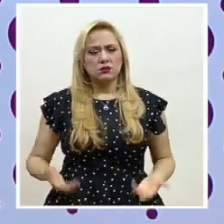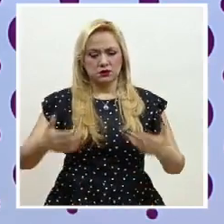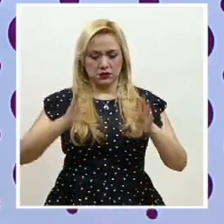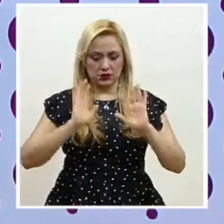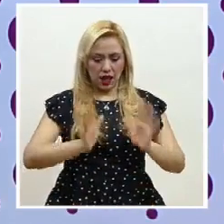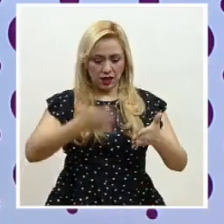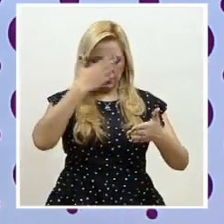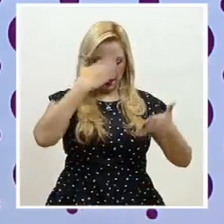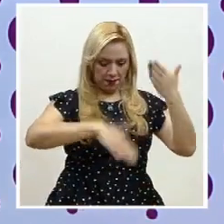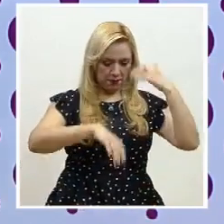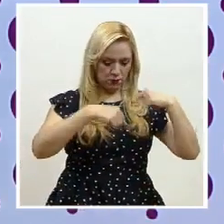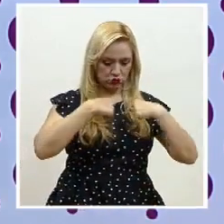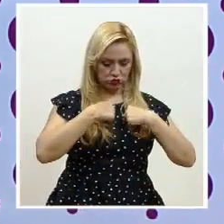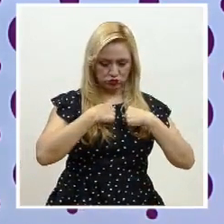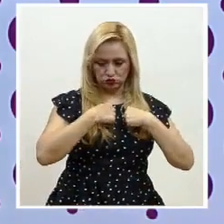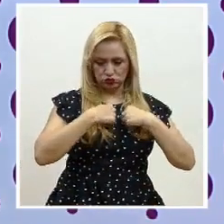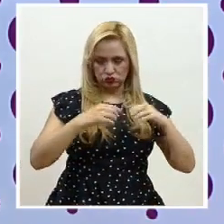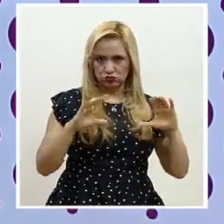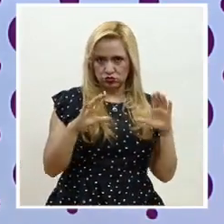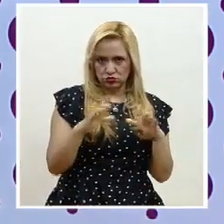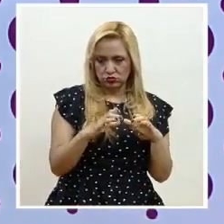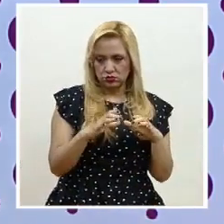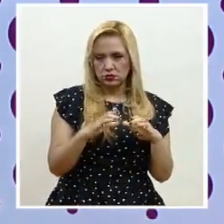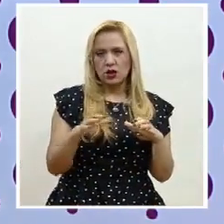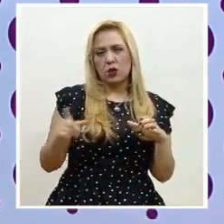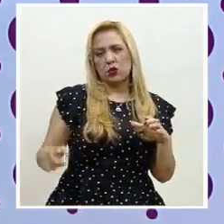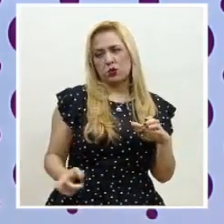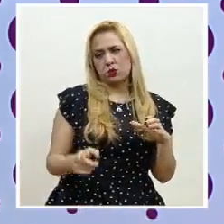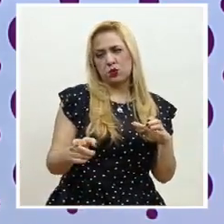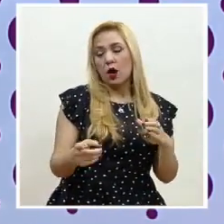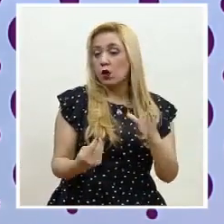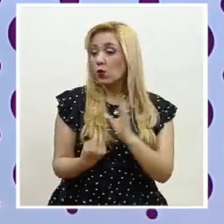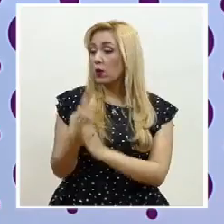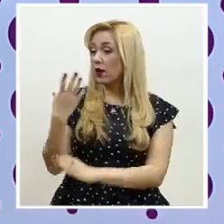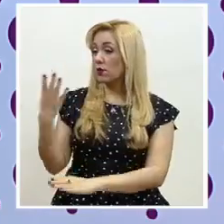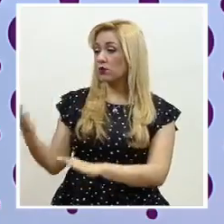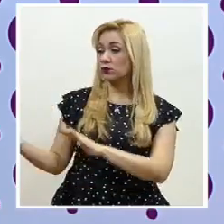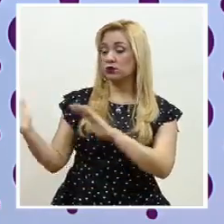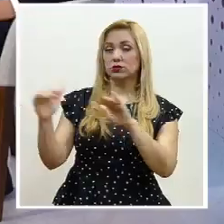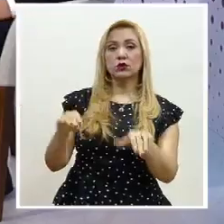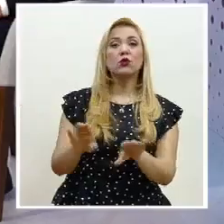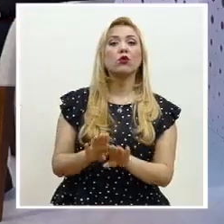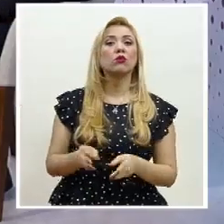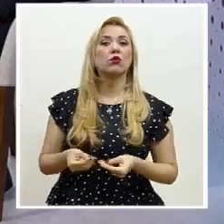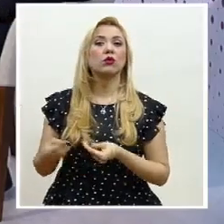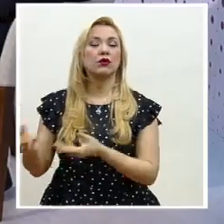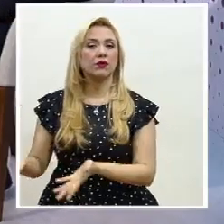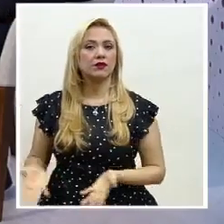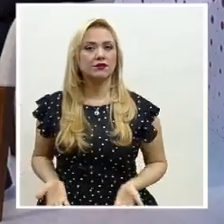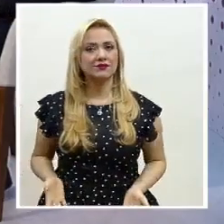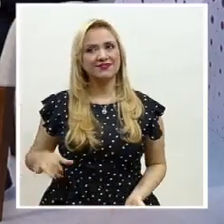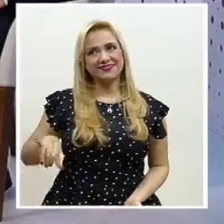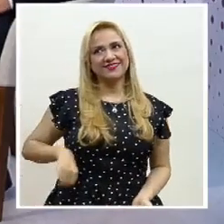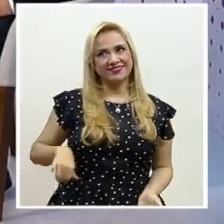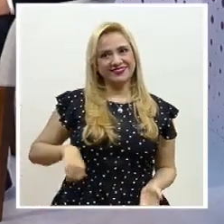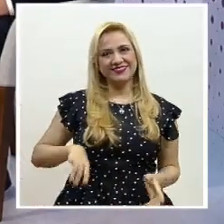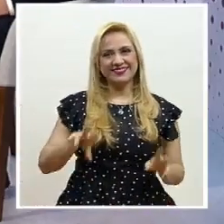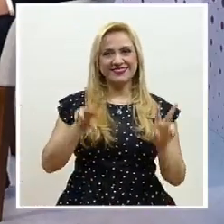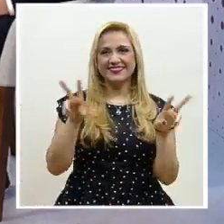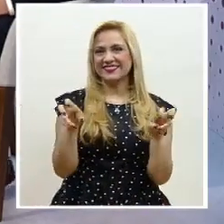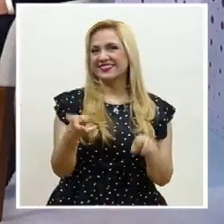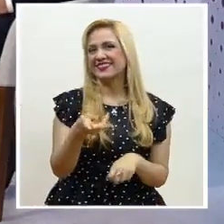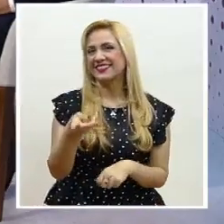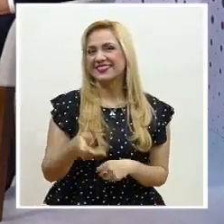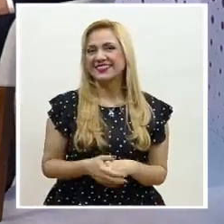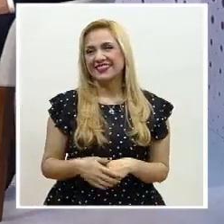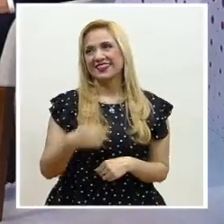generaciones, digamos, viejas, vamos a decirle así, o con más tiempo en la corte, a las generaciones nuevas, en tu Mira, experiencia? qué interesante pregunta, además porque me toca después de